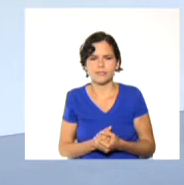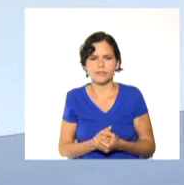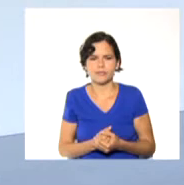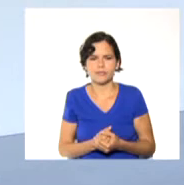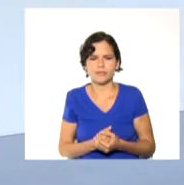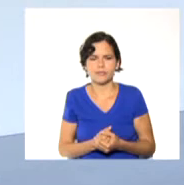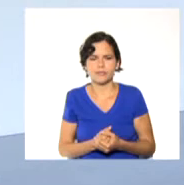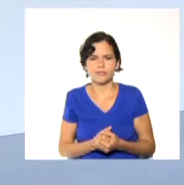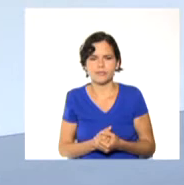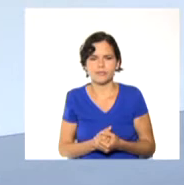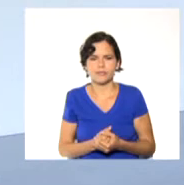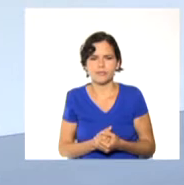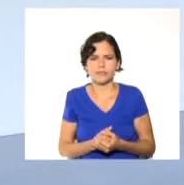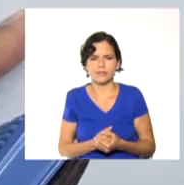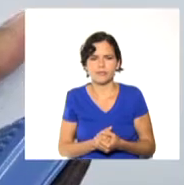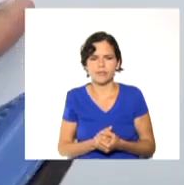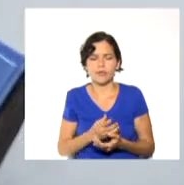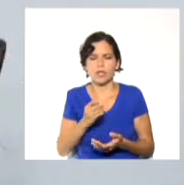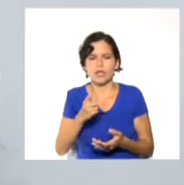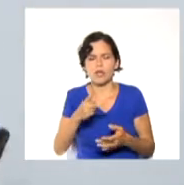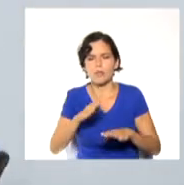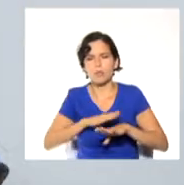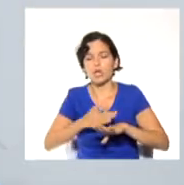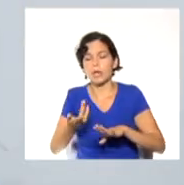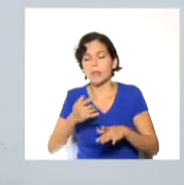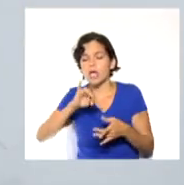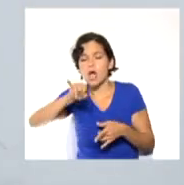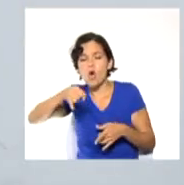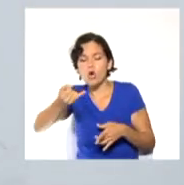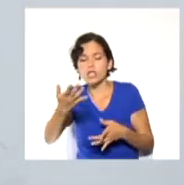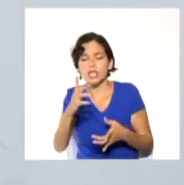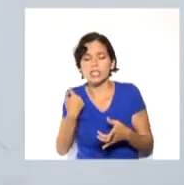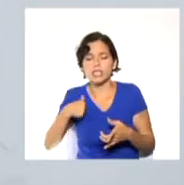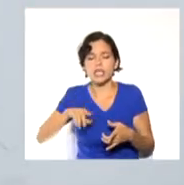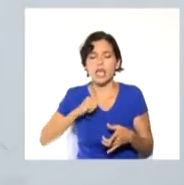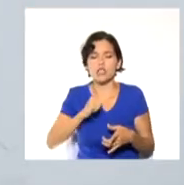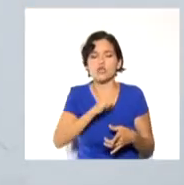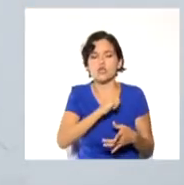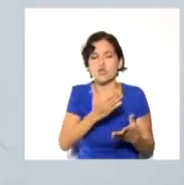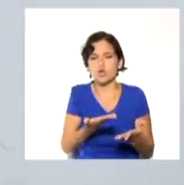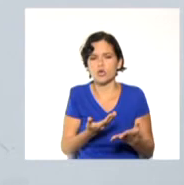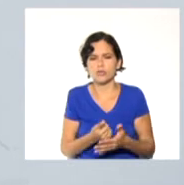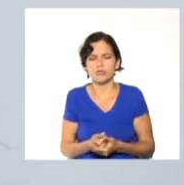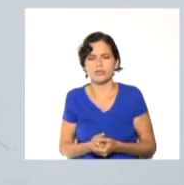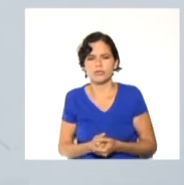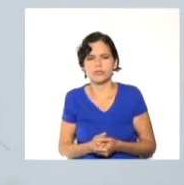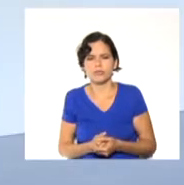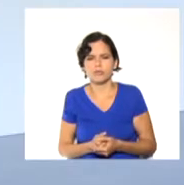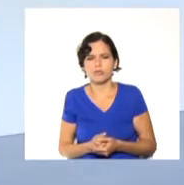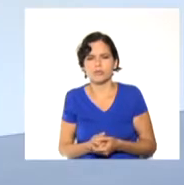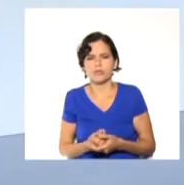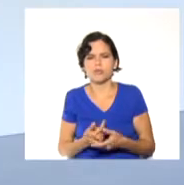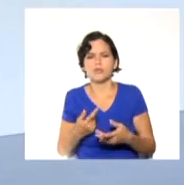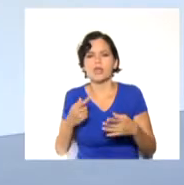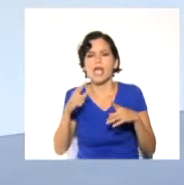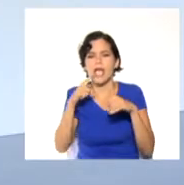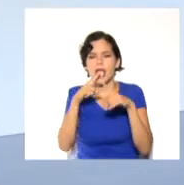A menos C. ¿Ok? ¿Por qué? Porque J debe quedar sola en este miembro. Entonces yo digo,